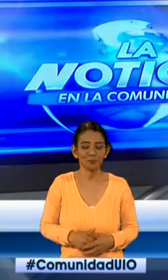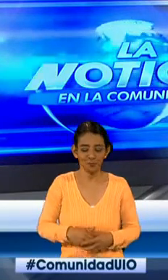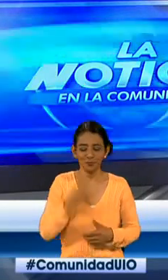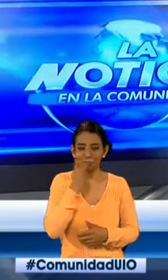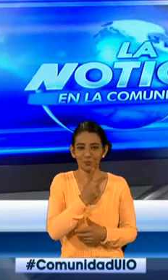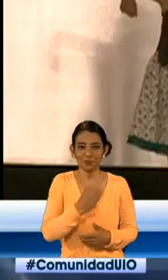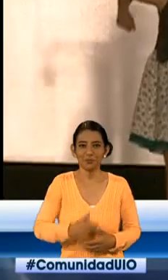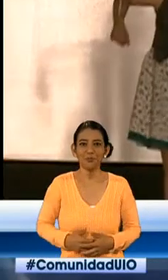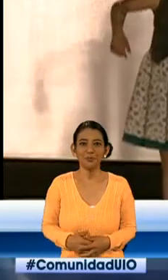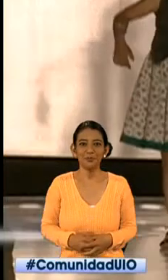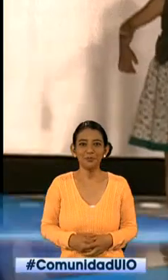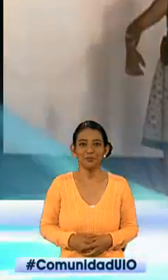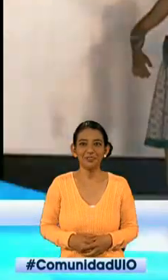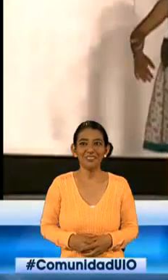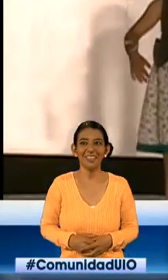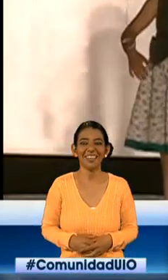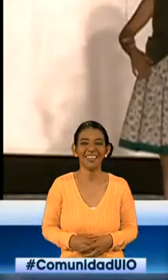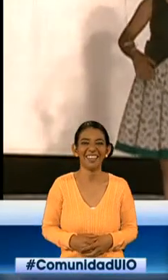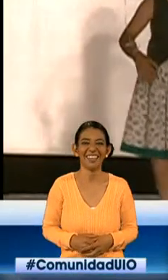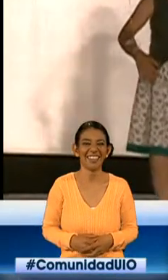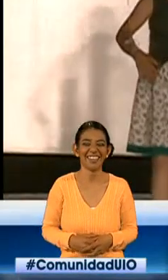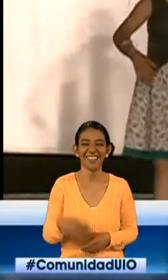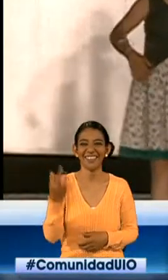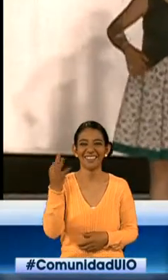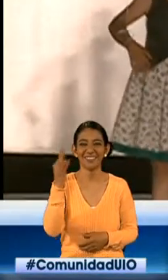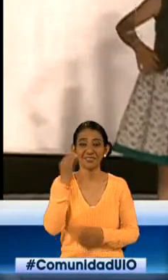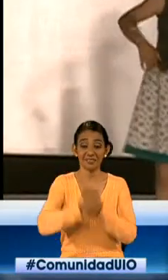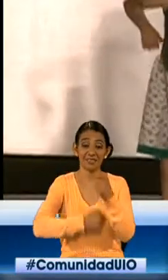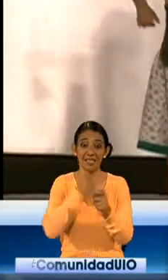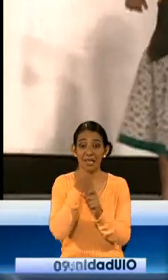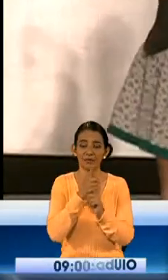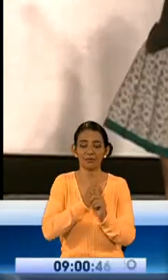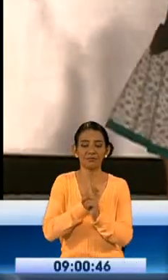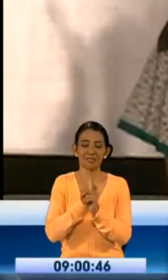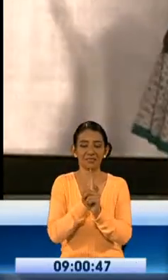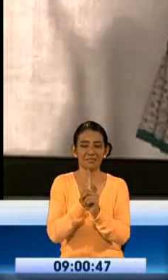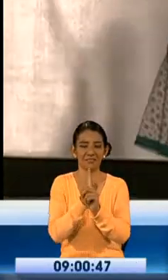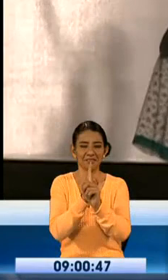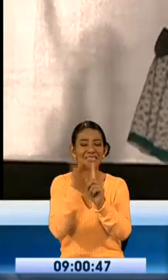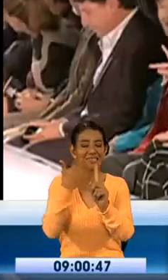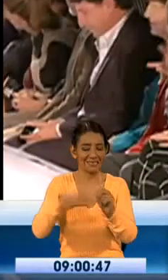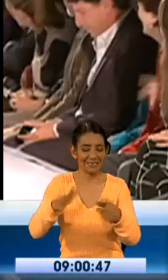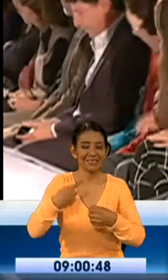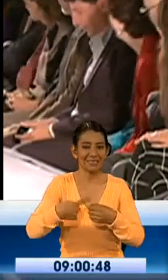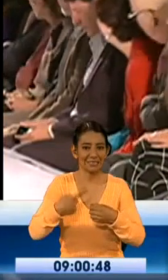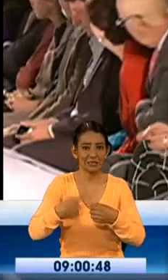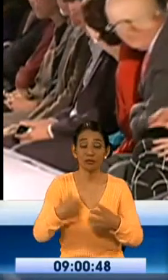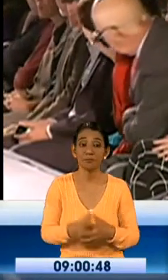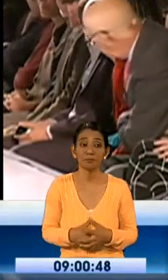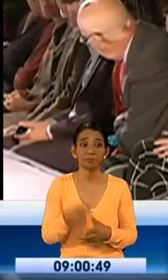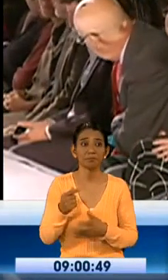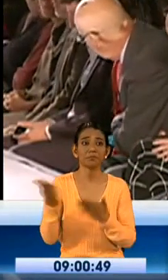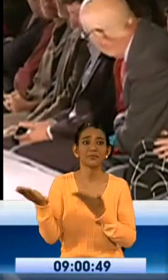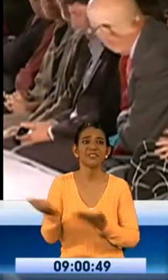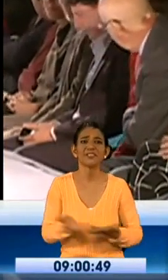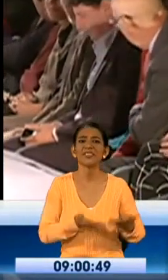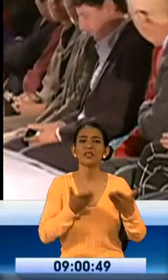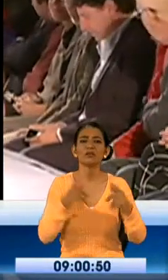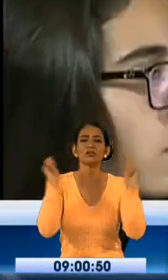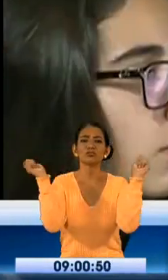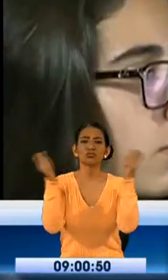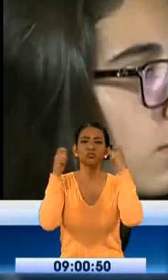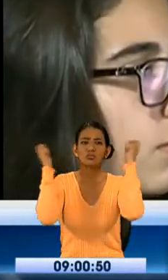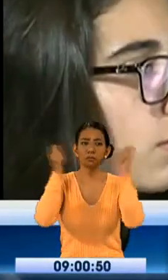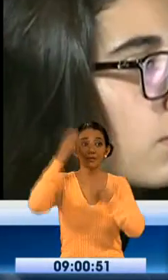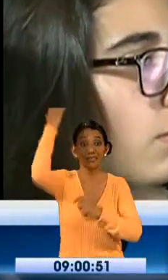Veamos. Por 19ª ocasión, el desfile Contraste se llevó a cabo en Quito. Este es un evento organizado por la Fundación Reina